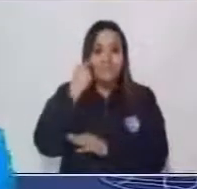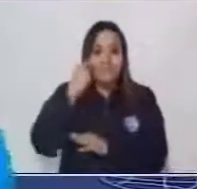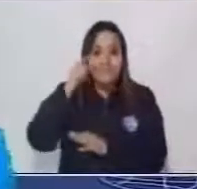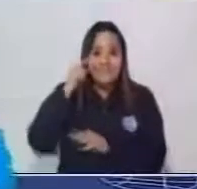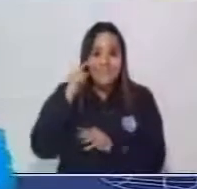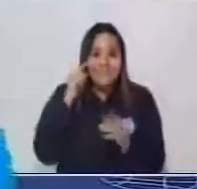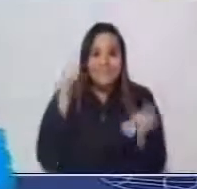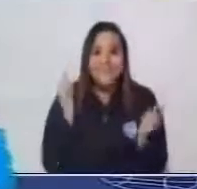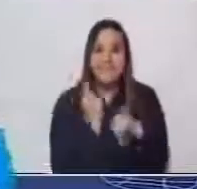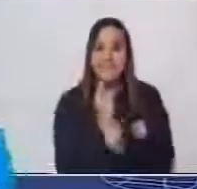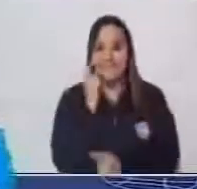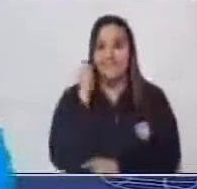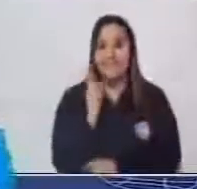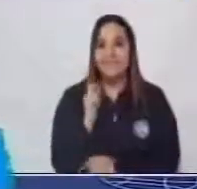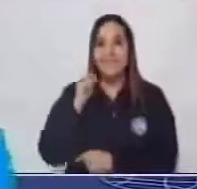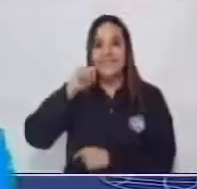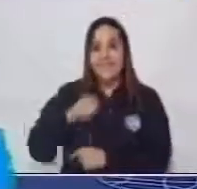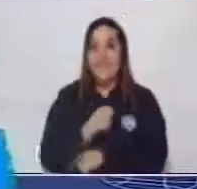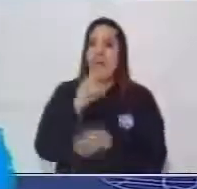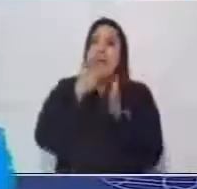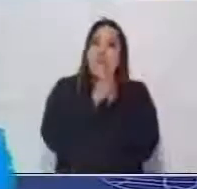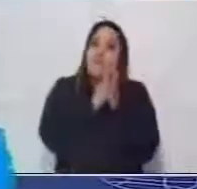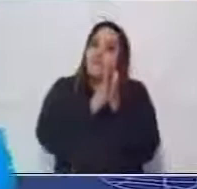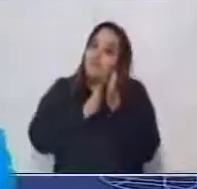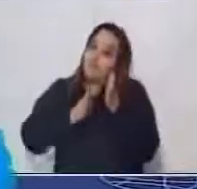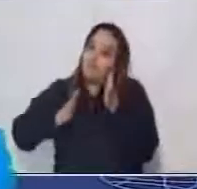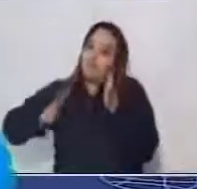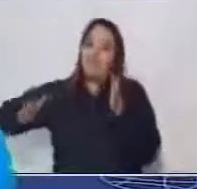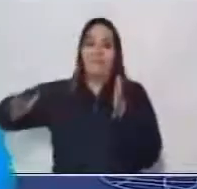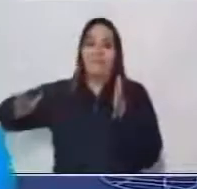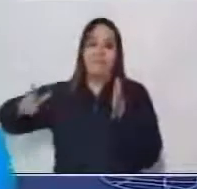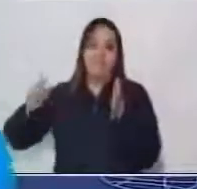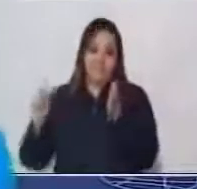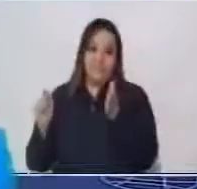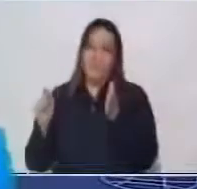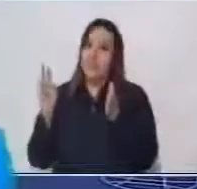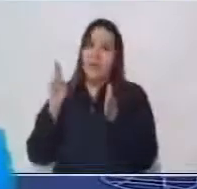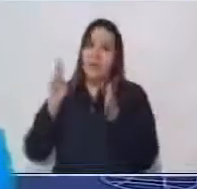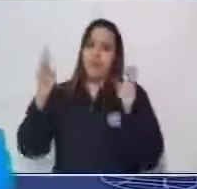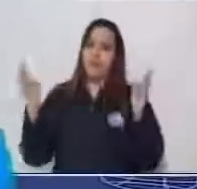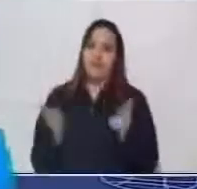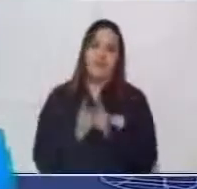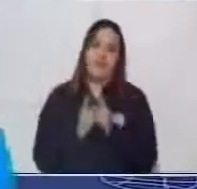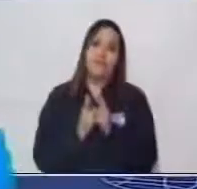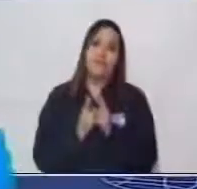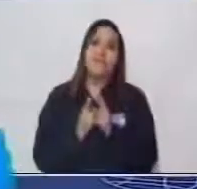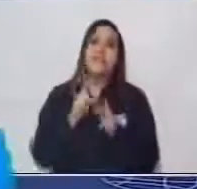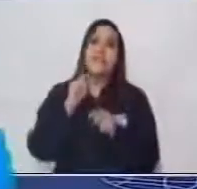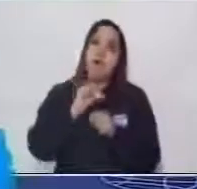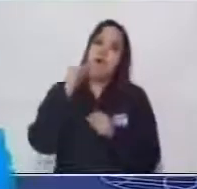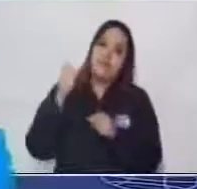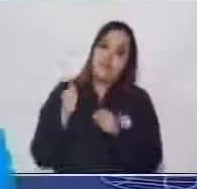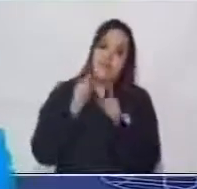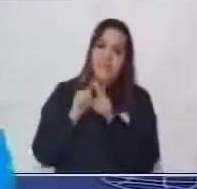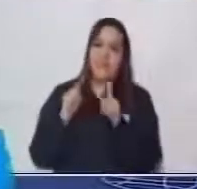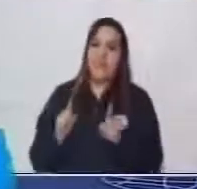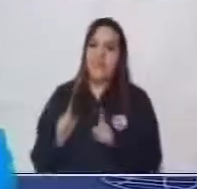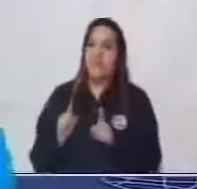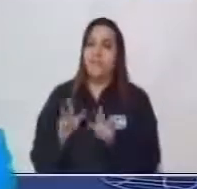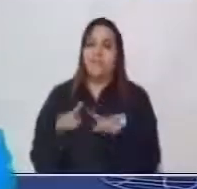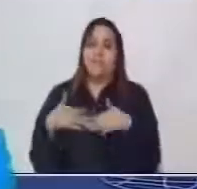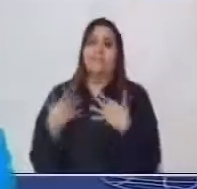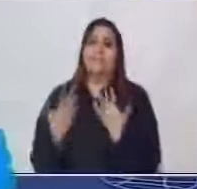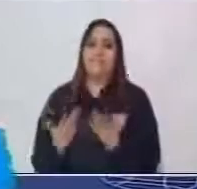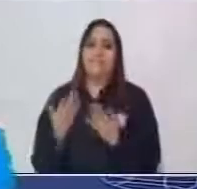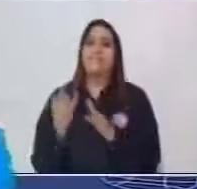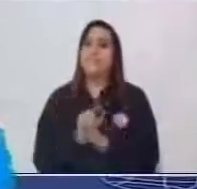punto y coma no es tan extensa como el punto, pero tampoco breve como la coma. ¿Y para qué vamos a